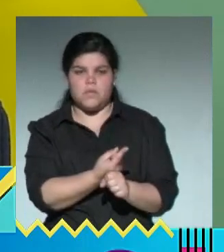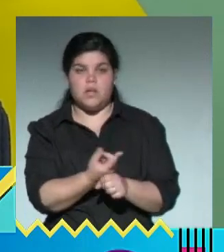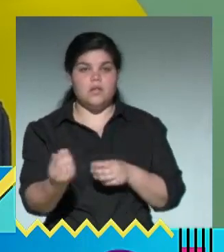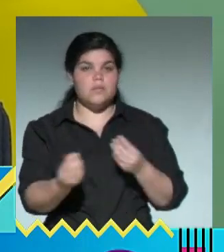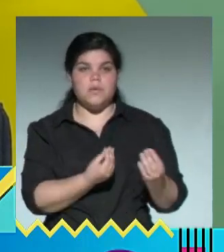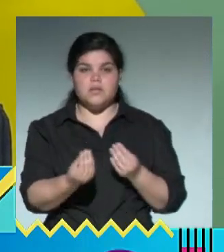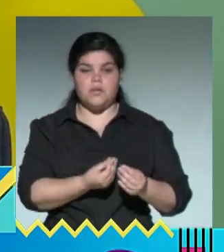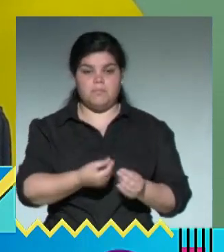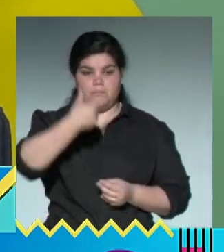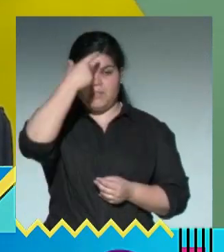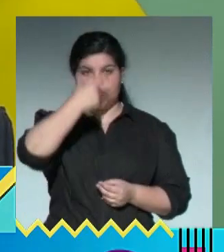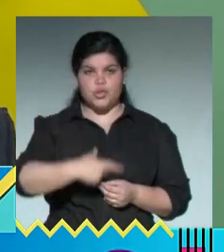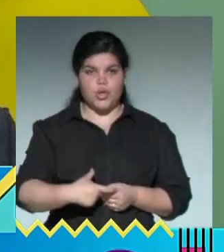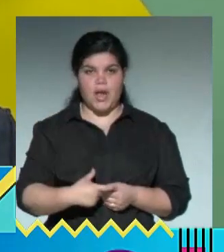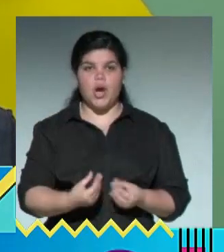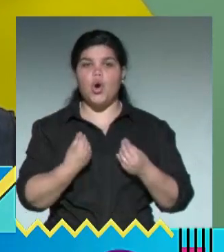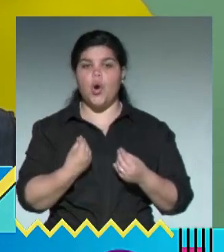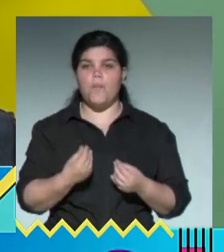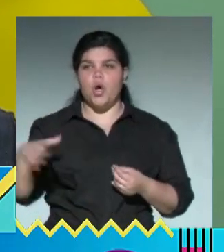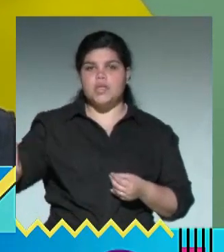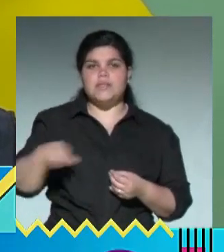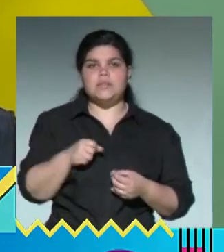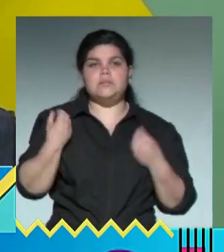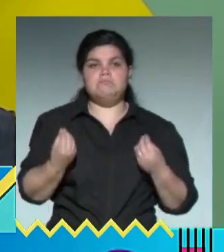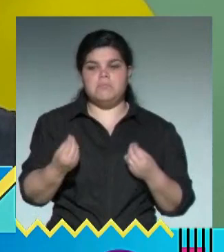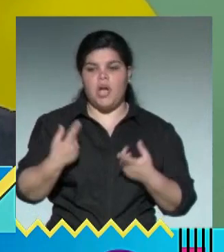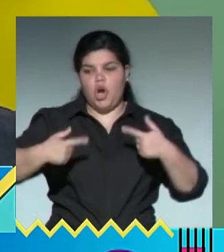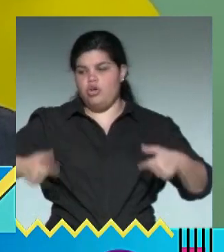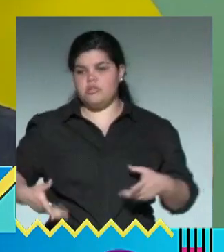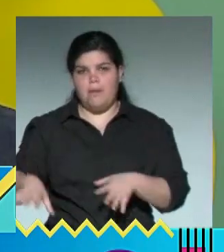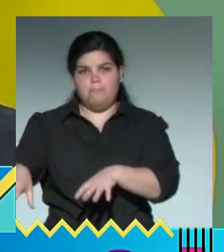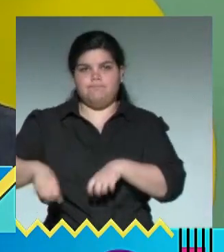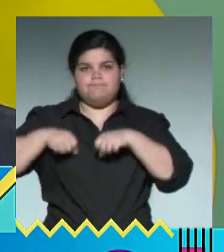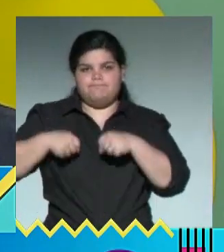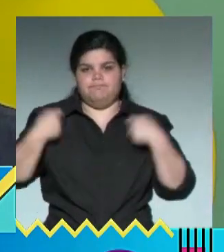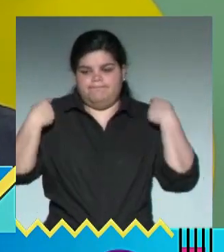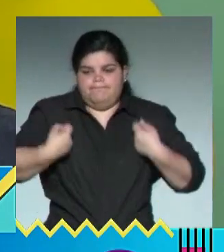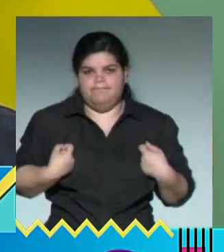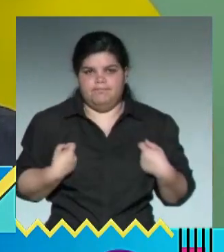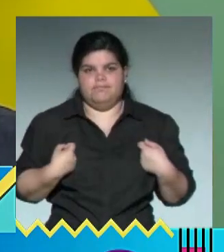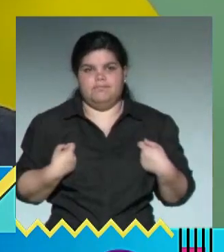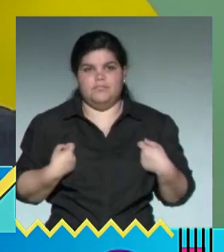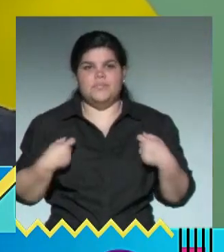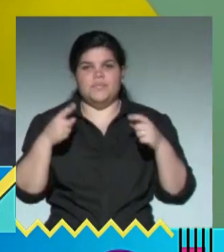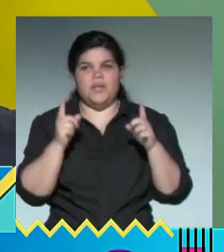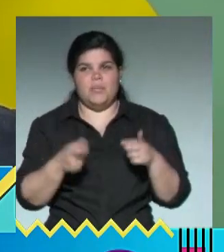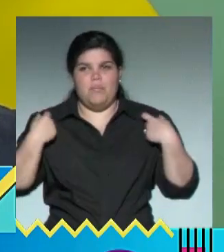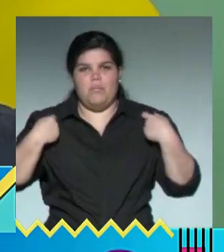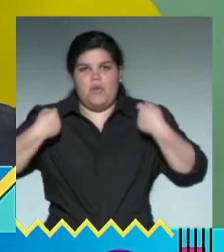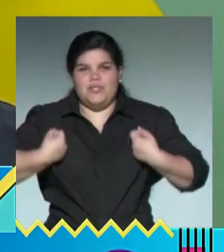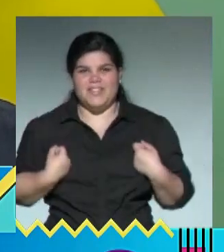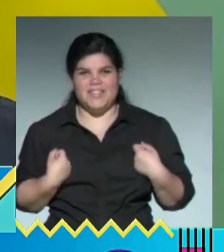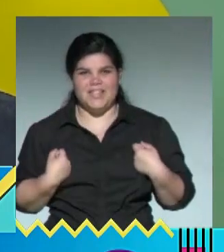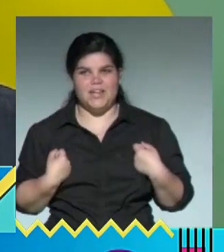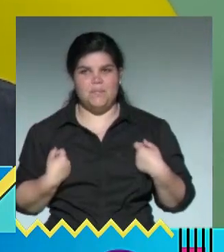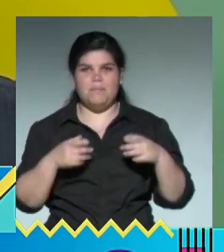el único elemento que podía llegar a llevar eran herramientas de mano y por ahí, bueno, la mochila era